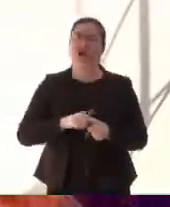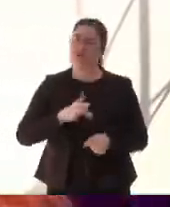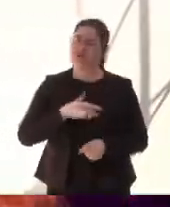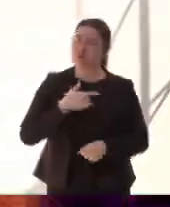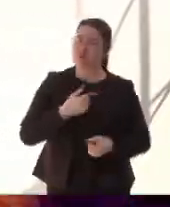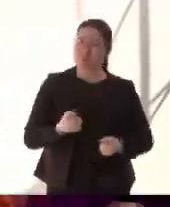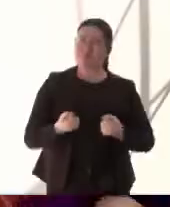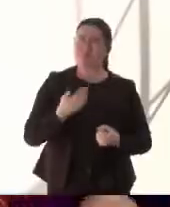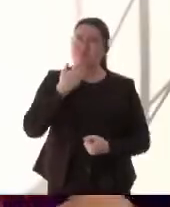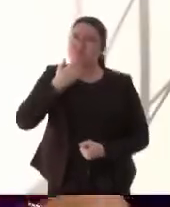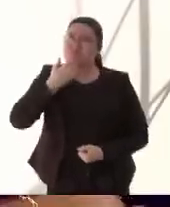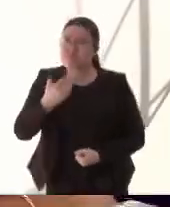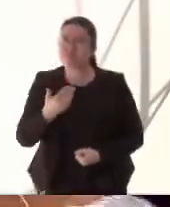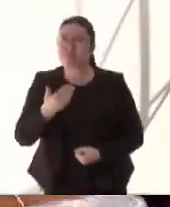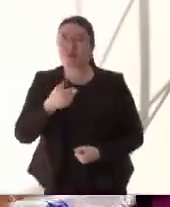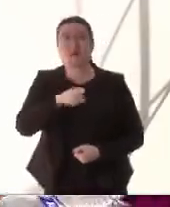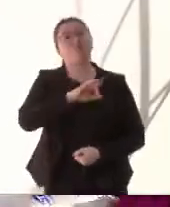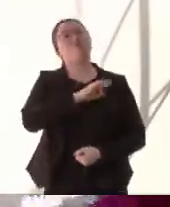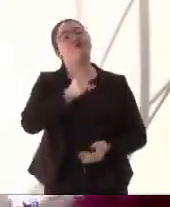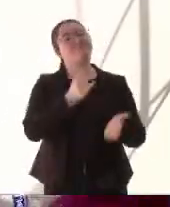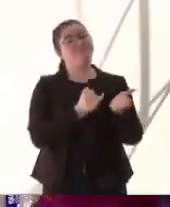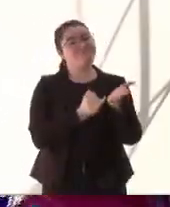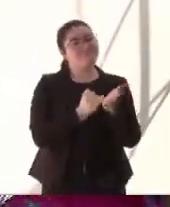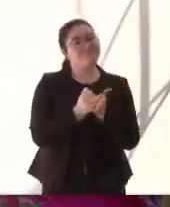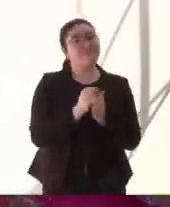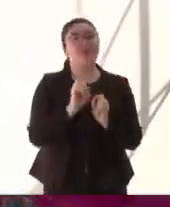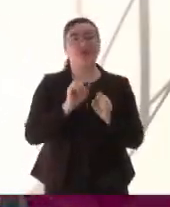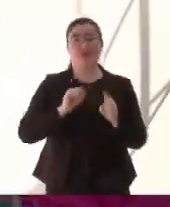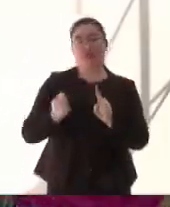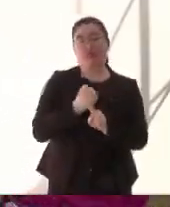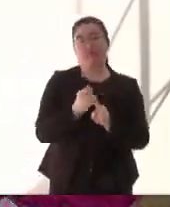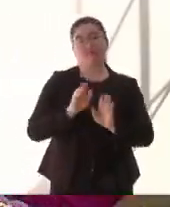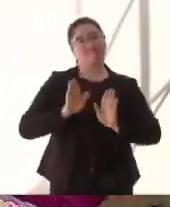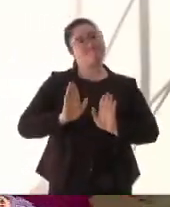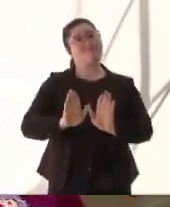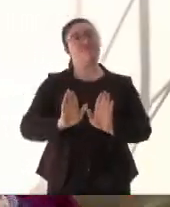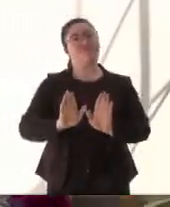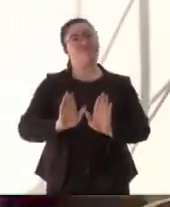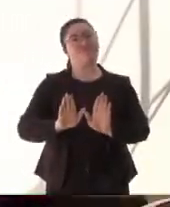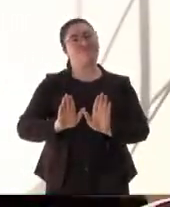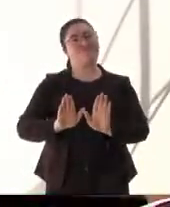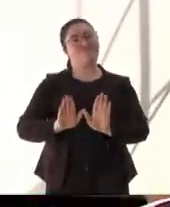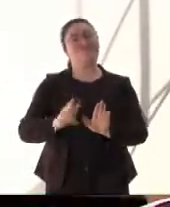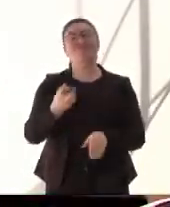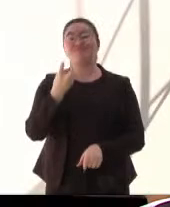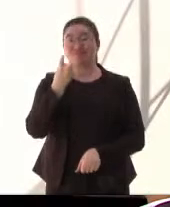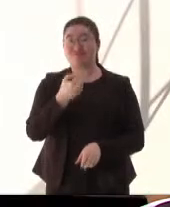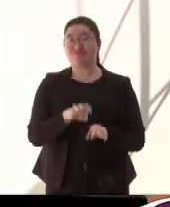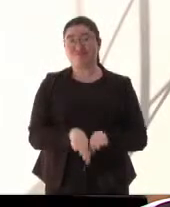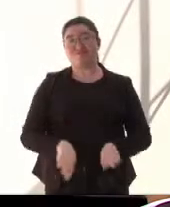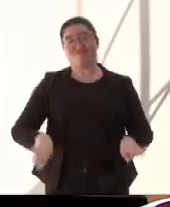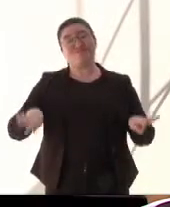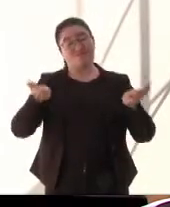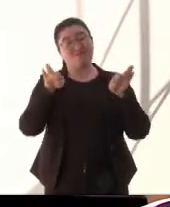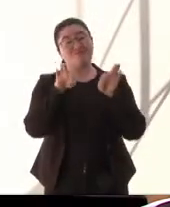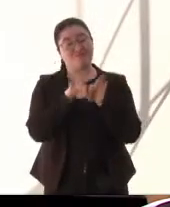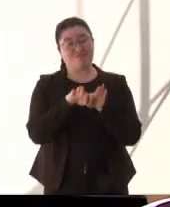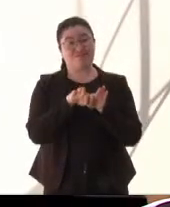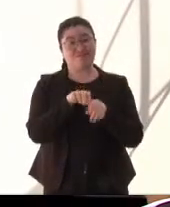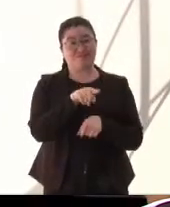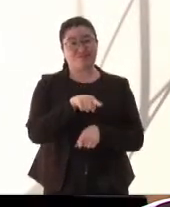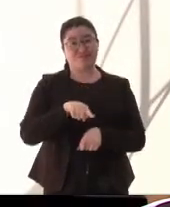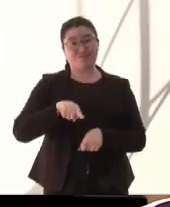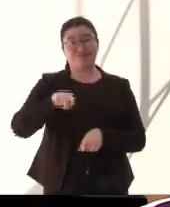decisiones informadas y poner límites a la violencia que viven, ¿sí? Por eso es tan importante la